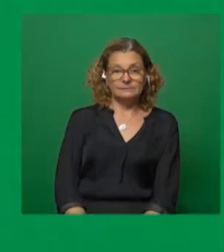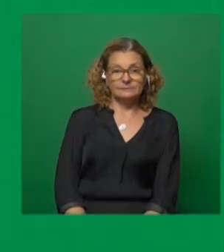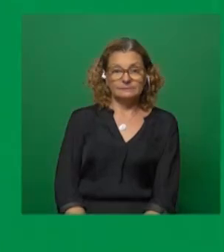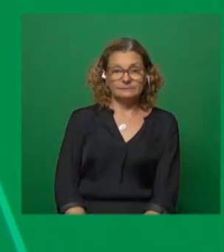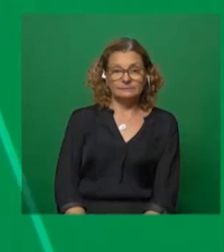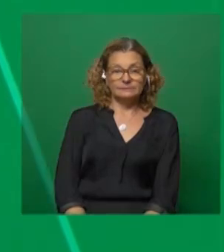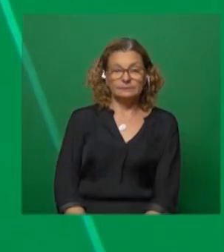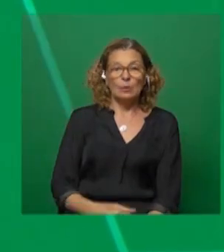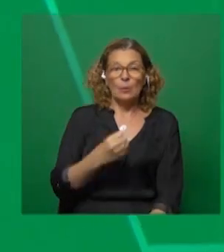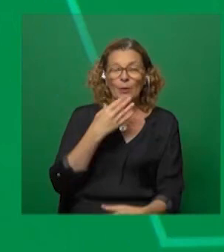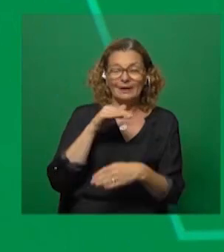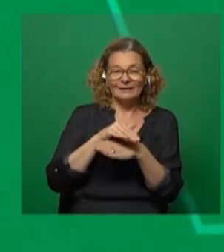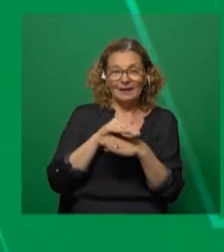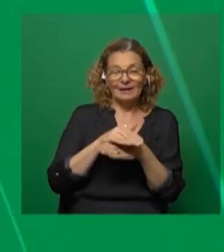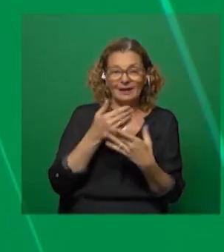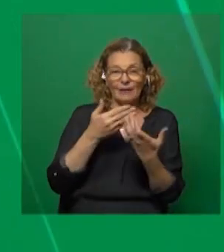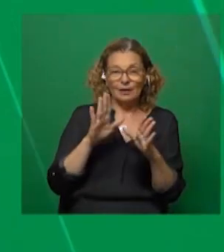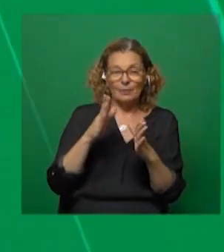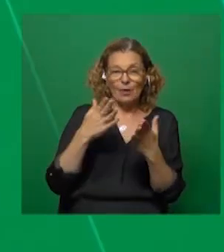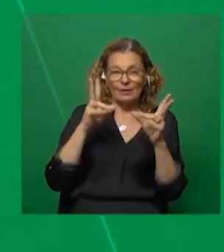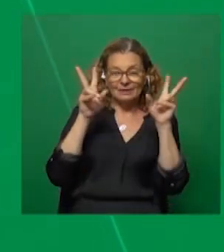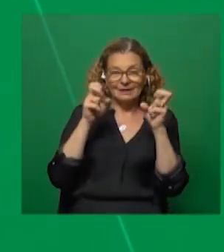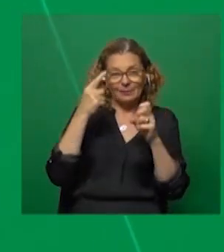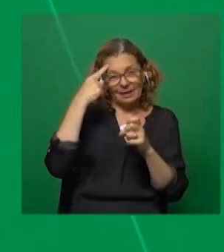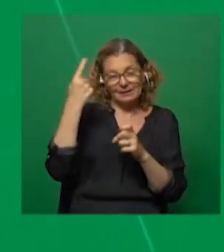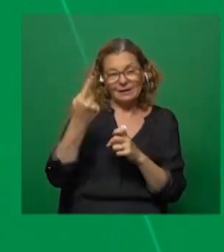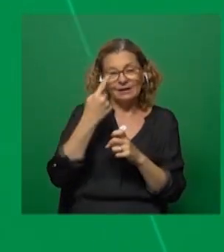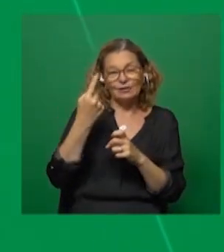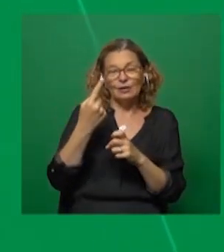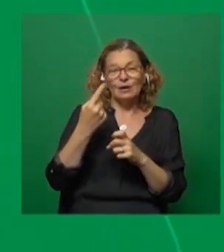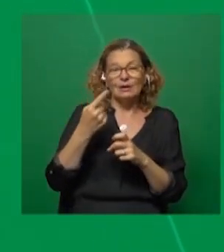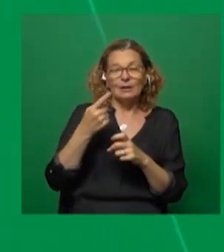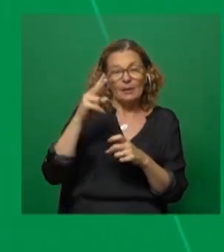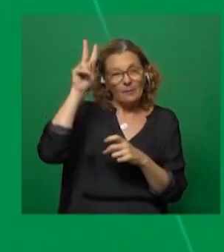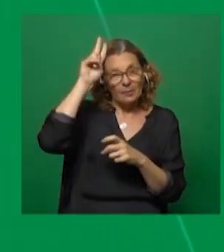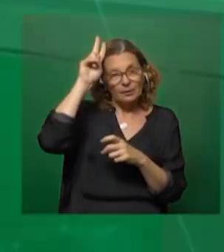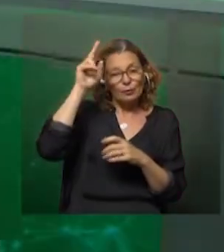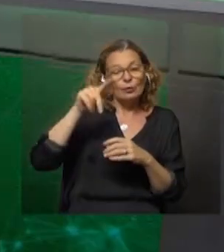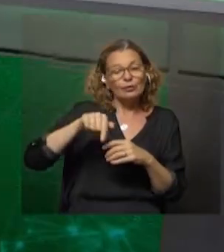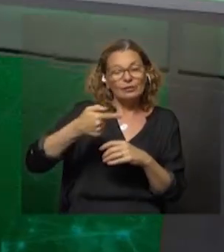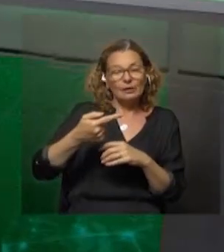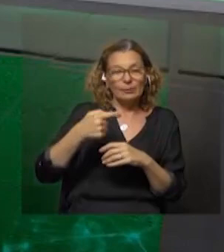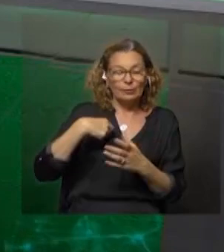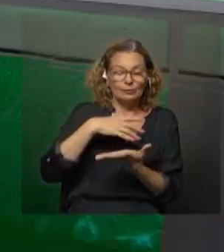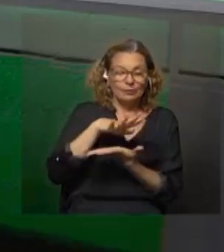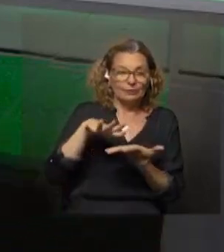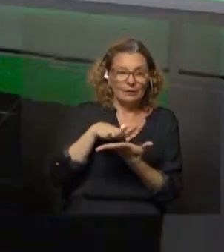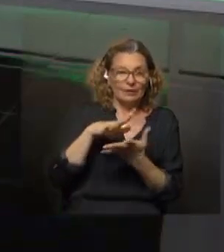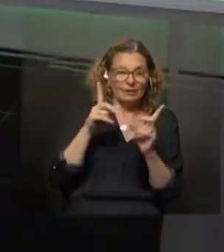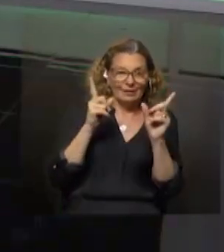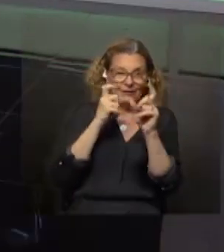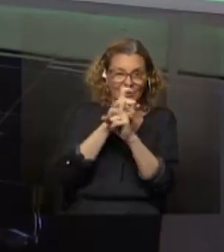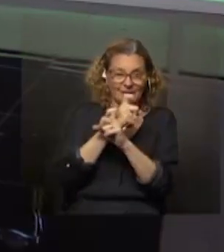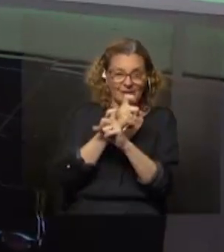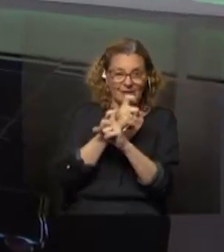Qué tal Buenas tardes abrimos nuestro capítulo internacional naturalmente en Perú donde sigue siendo muy delicada la situación de hecho